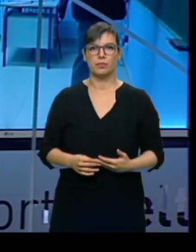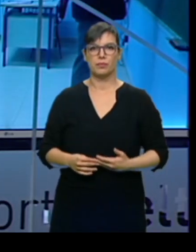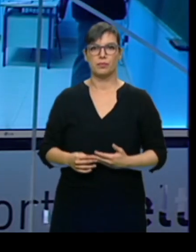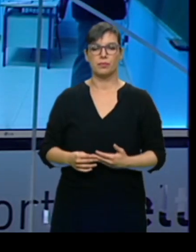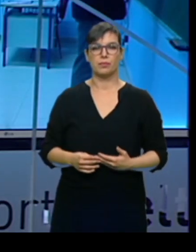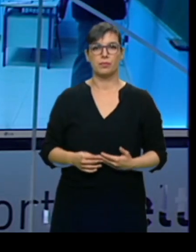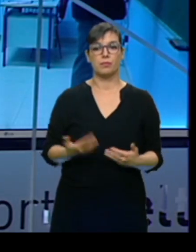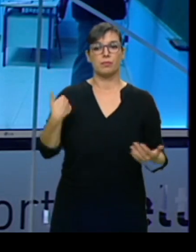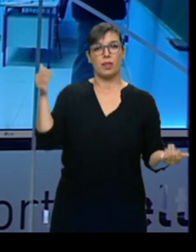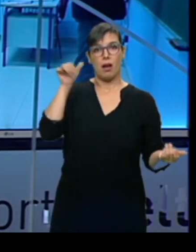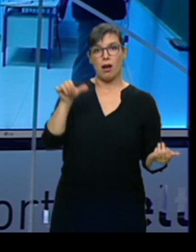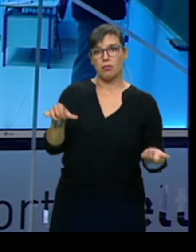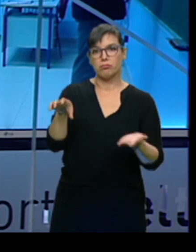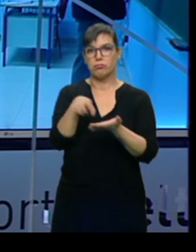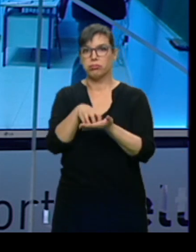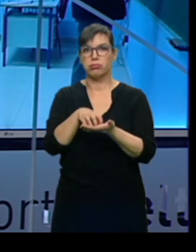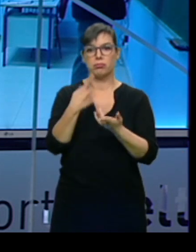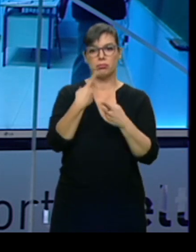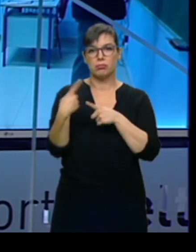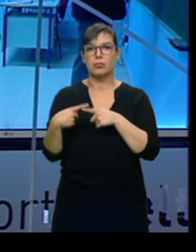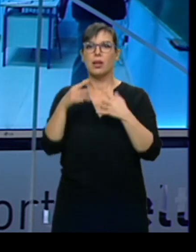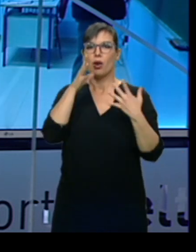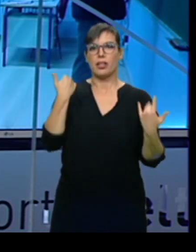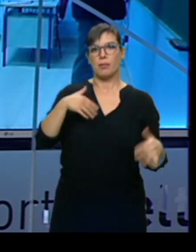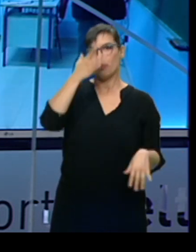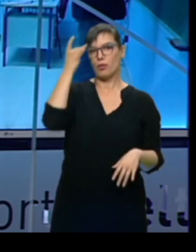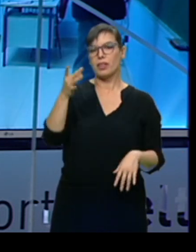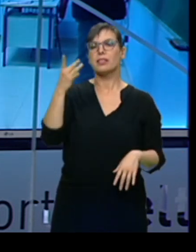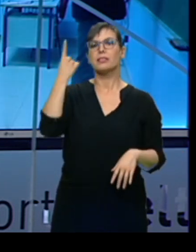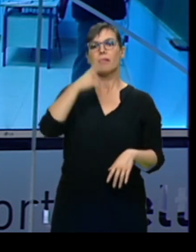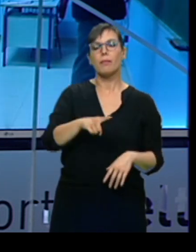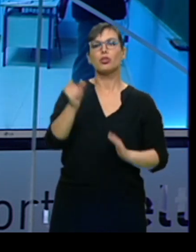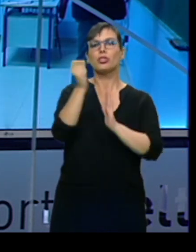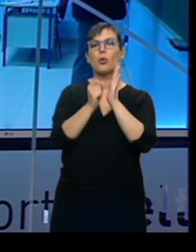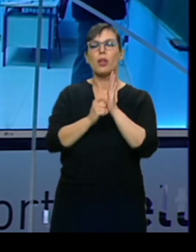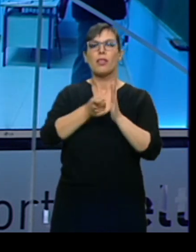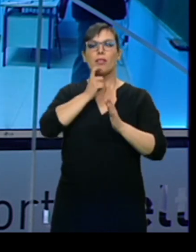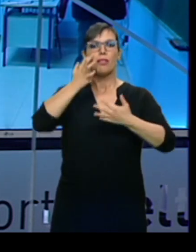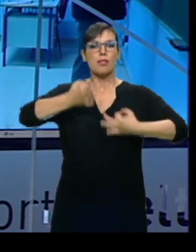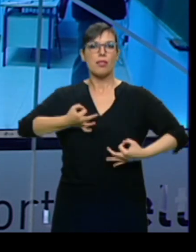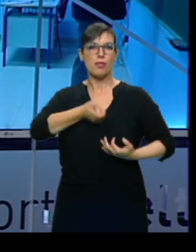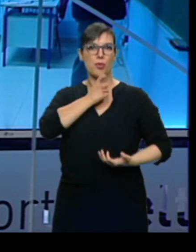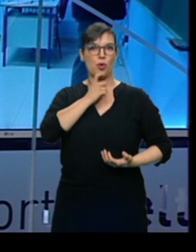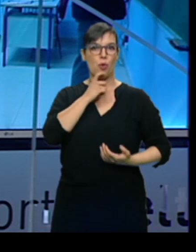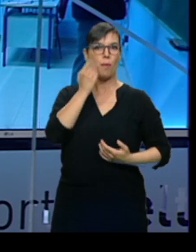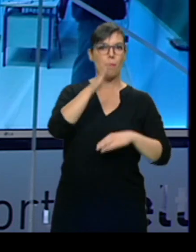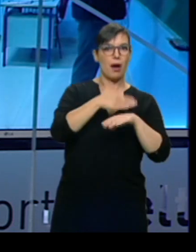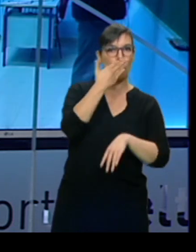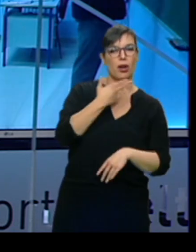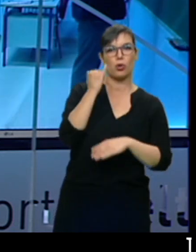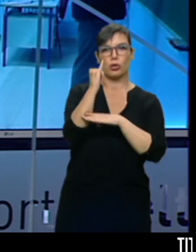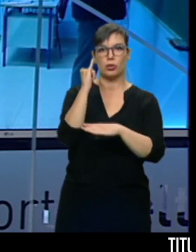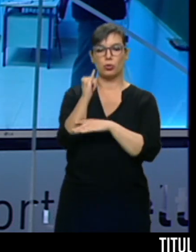Después de semanas de incertidumbre, por fin sabemos cuáles serán las medidas de seguridad del COVID-19 en colegios e institutos.